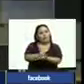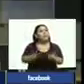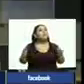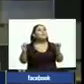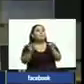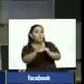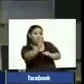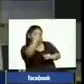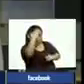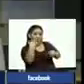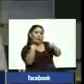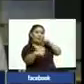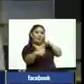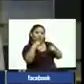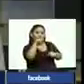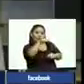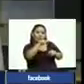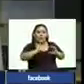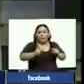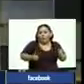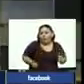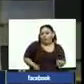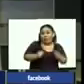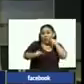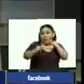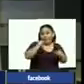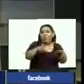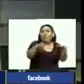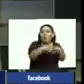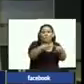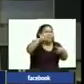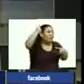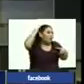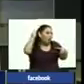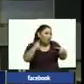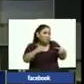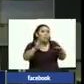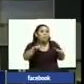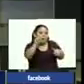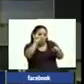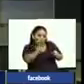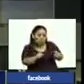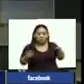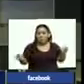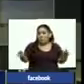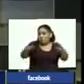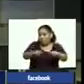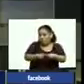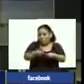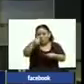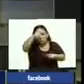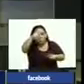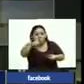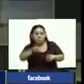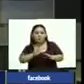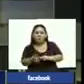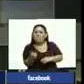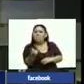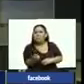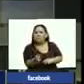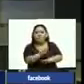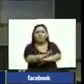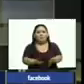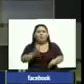la jefa del Gabinete, Carolina Recinos, para que poder tener un dictamen en estos próximos días y que el